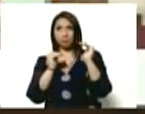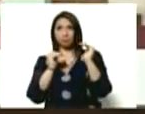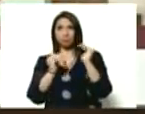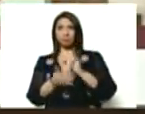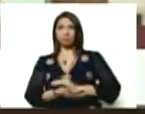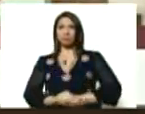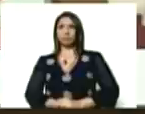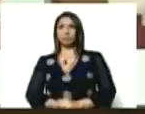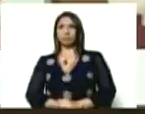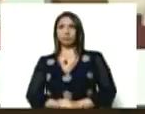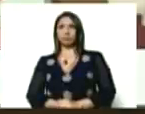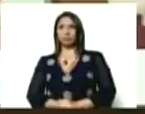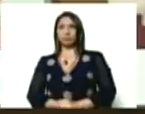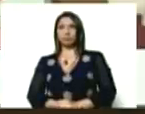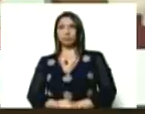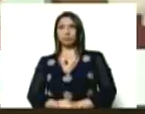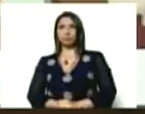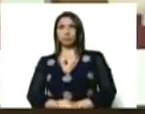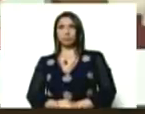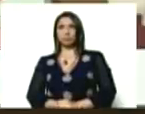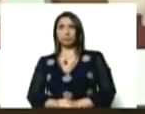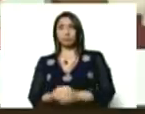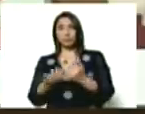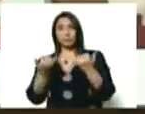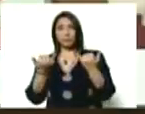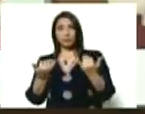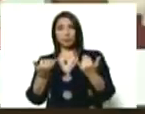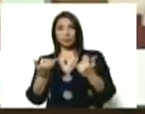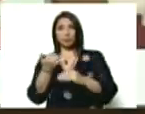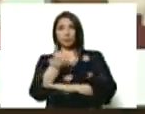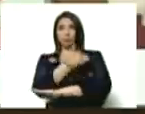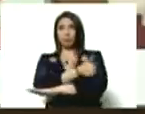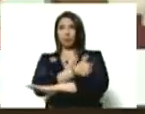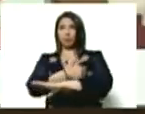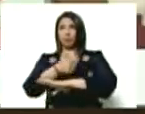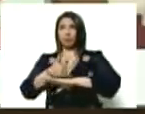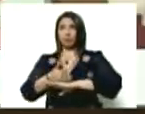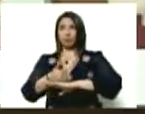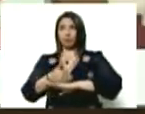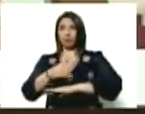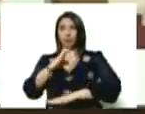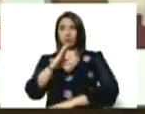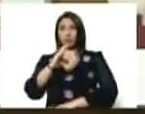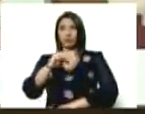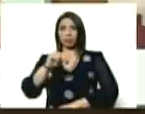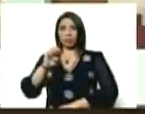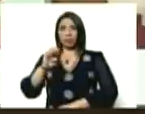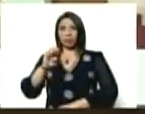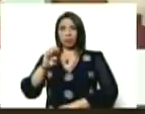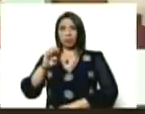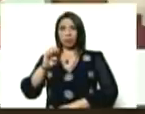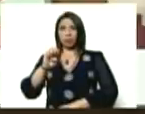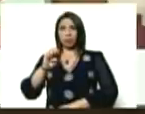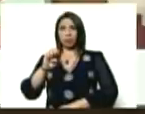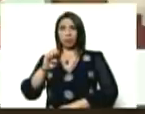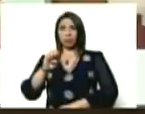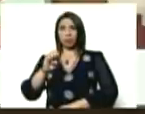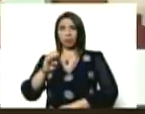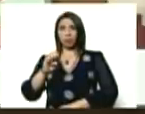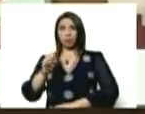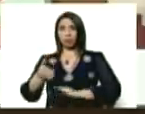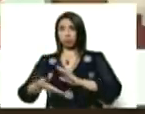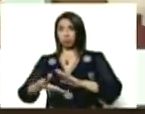participación. A continuación, las autoridades del Consejo Nacional Electoral proceden a retirarse